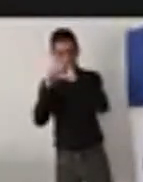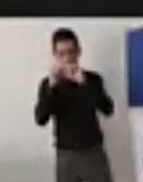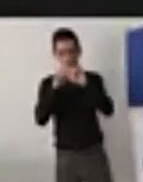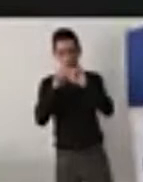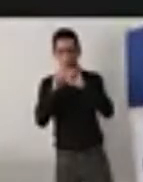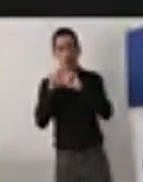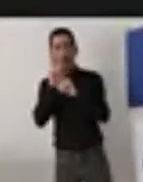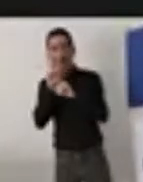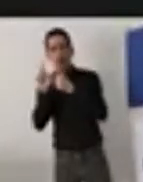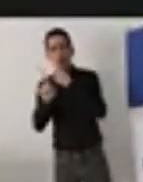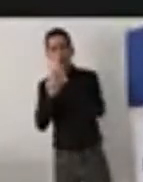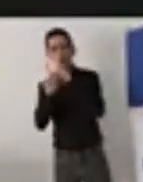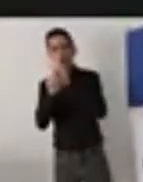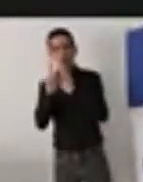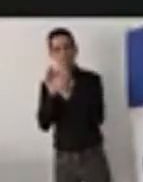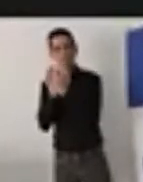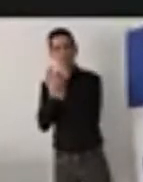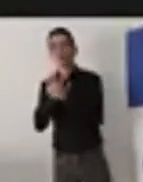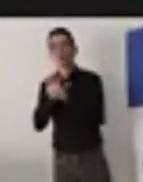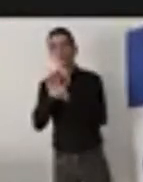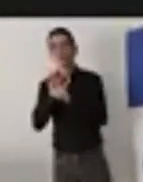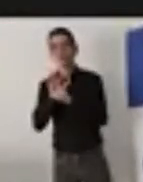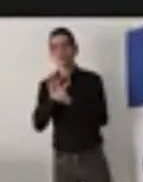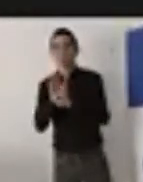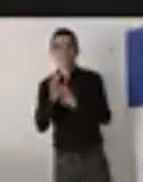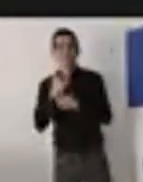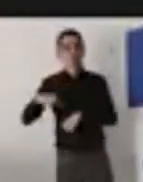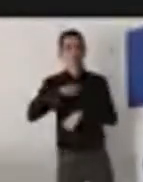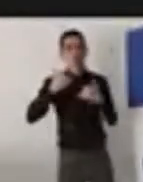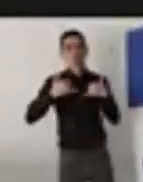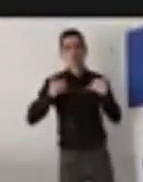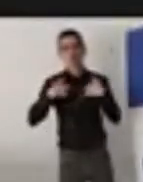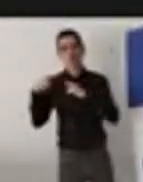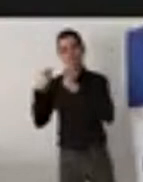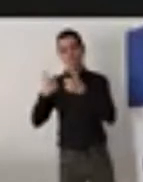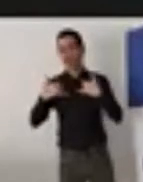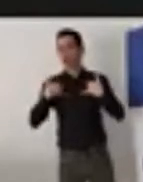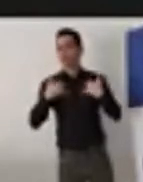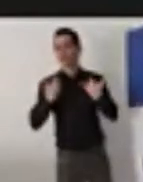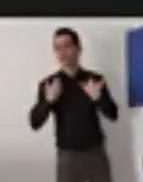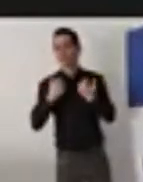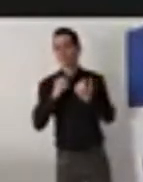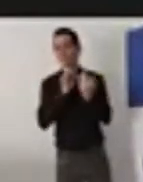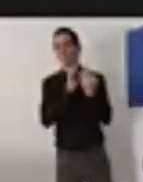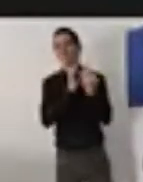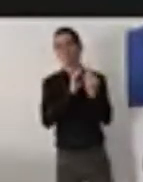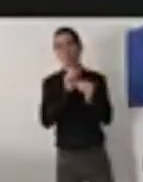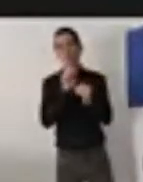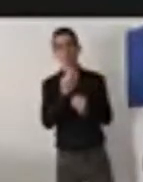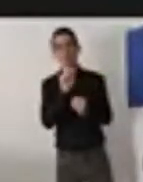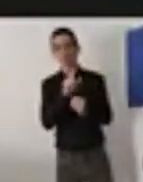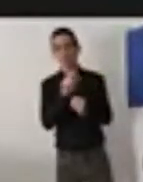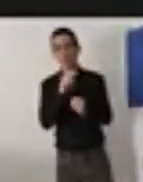como jóvenes y como generación. Y lo decía yo en mi presentación: el mundo y la región no